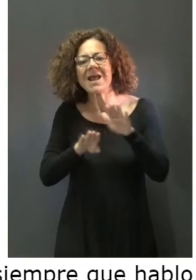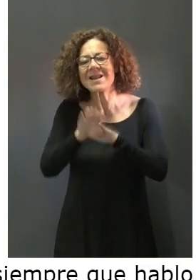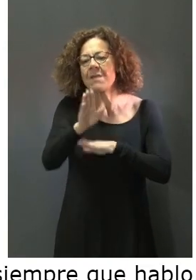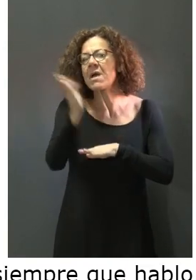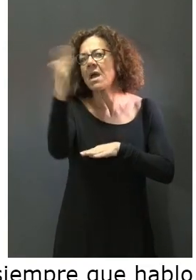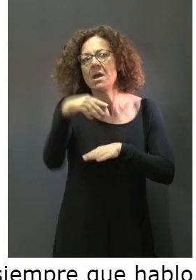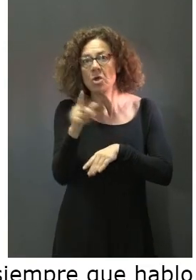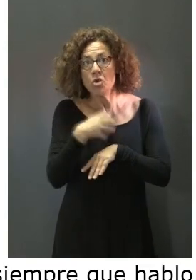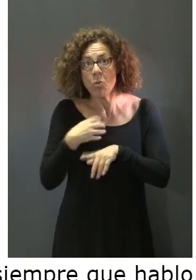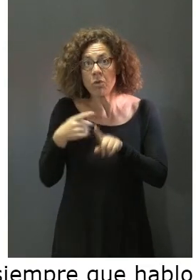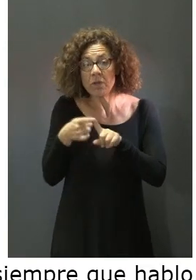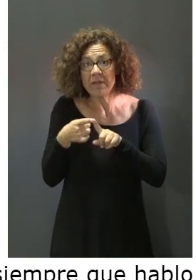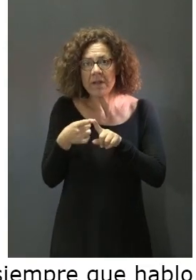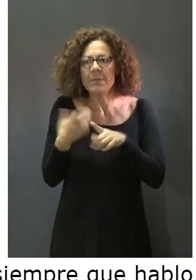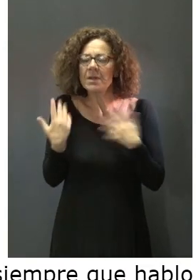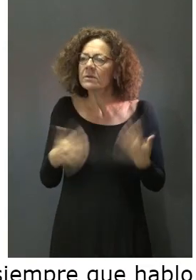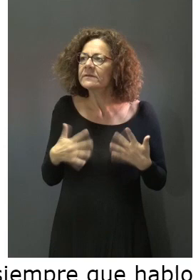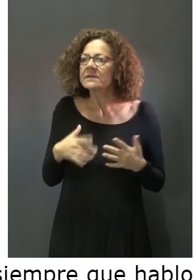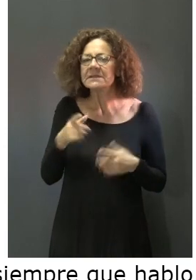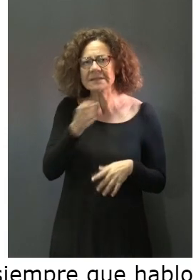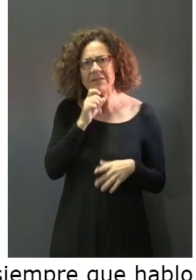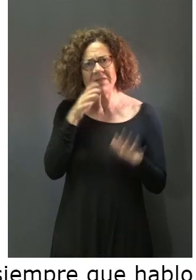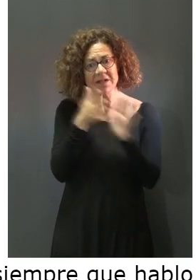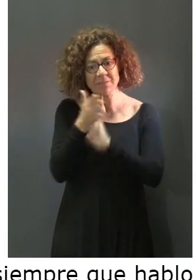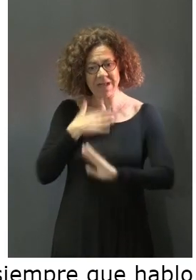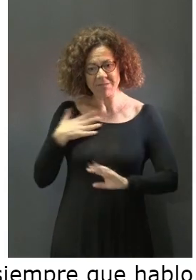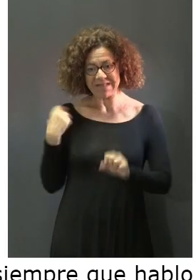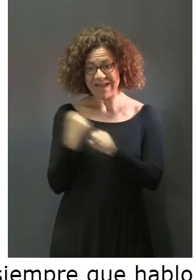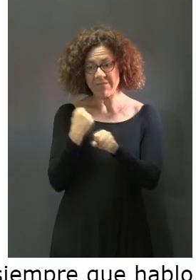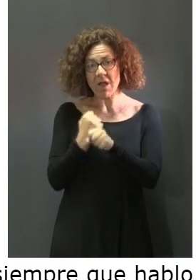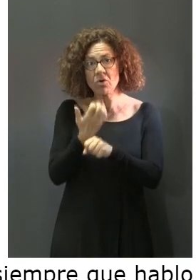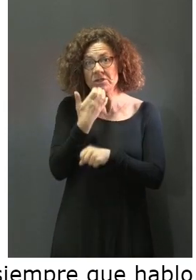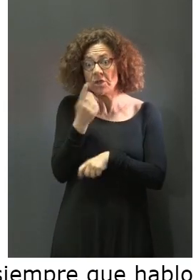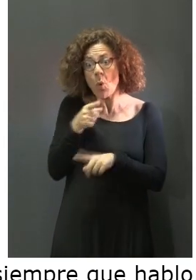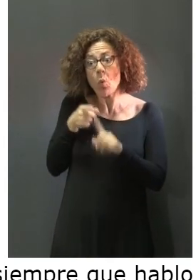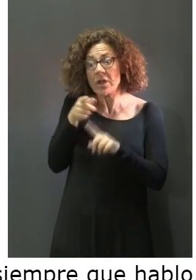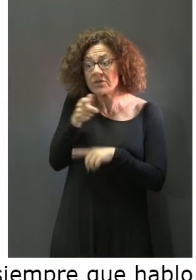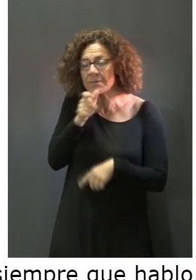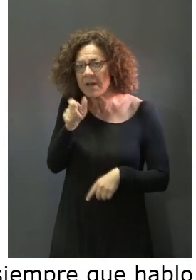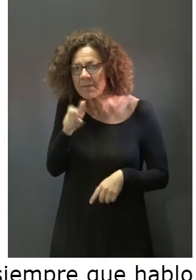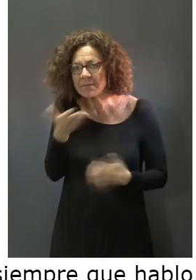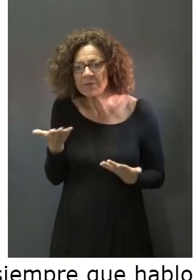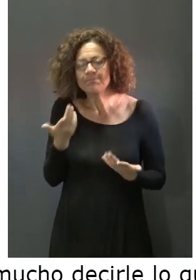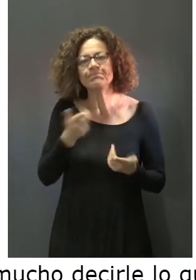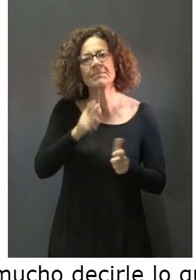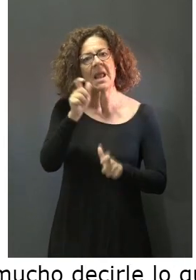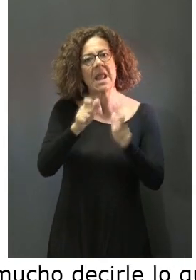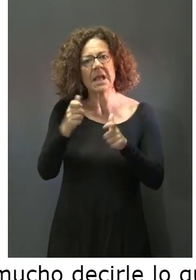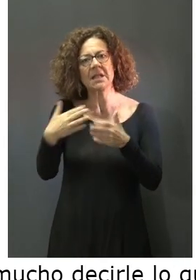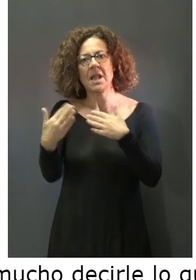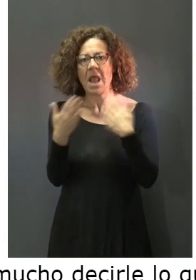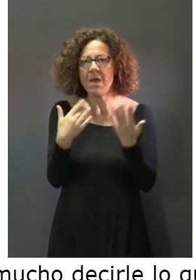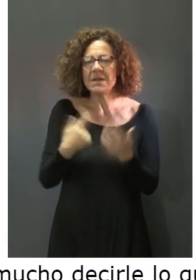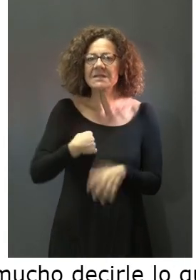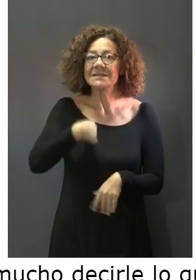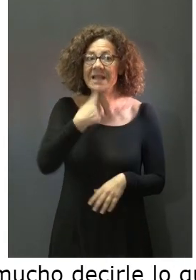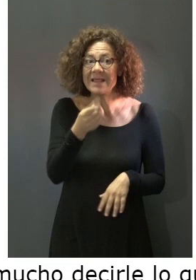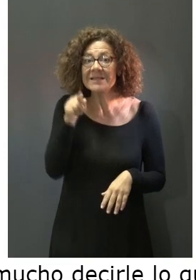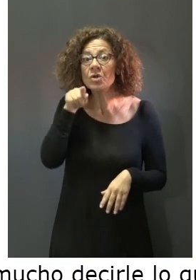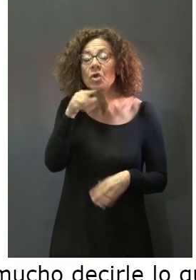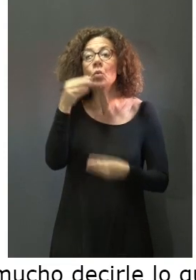hace sin tirar de esos tópicos. Pero claro, cuando a la gente le habla, le trasladas que lo que